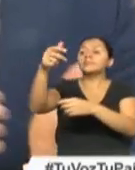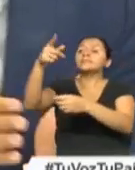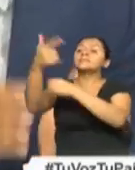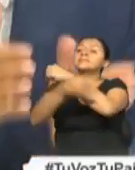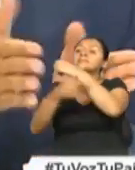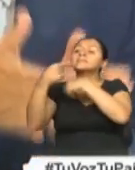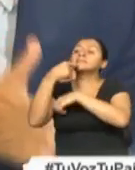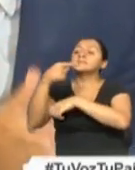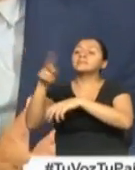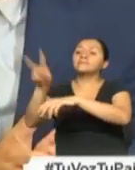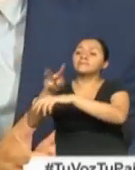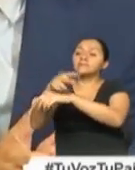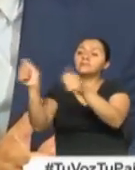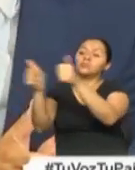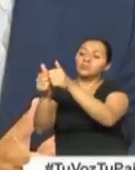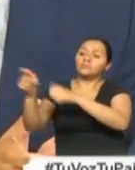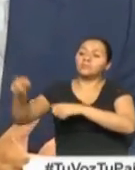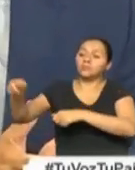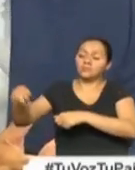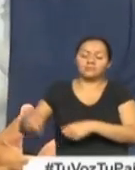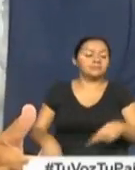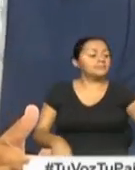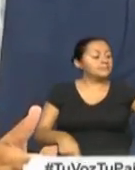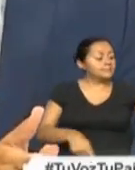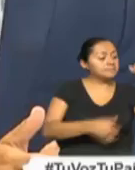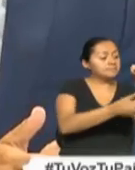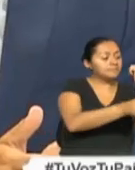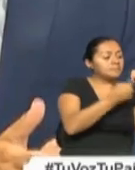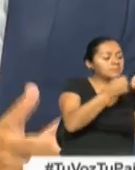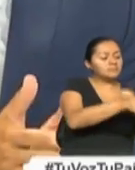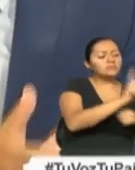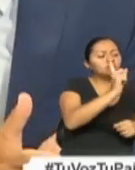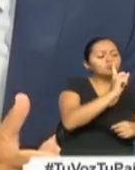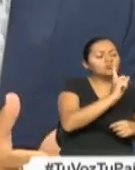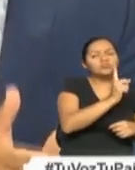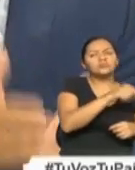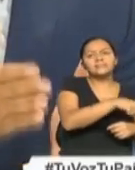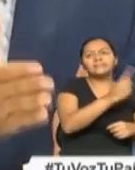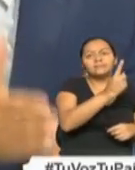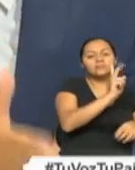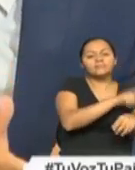Nuestro Ecuador tiene que hacer el contacto, que ya se lo hizo en Washington